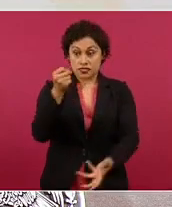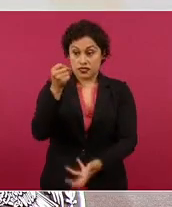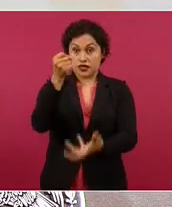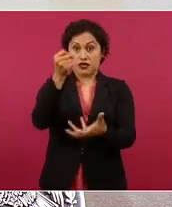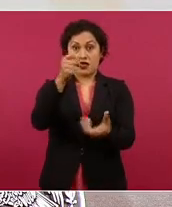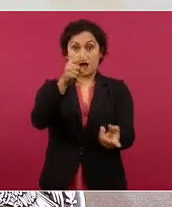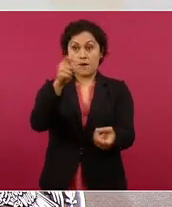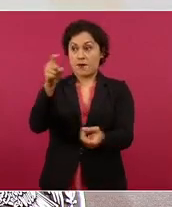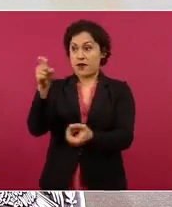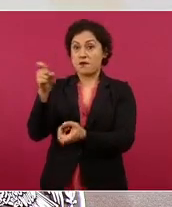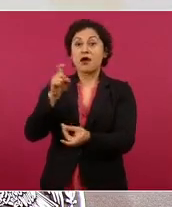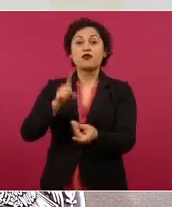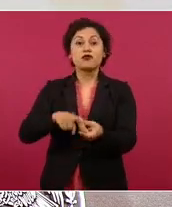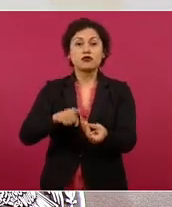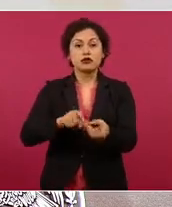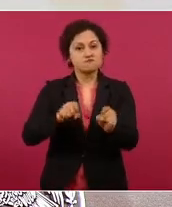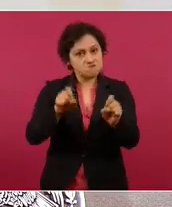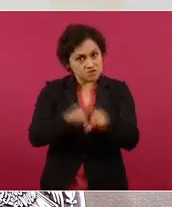procedente de los estados